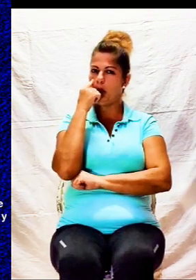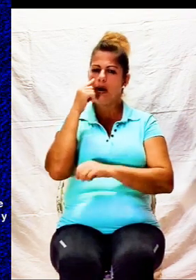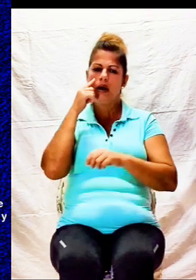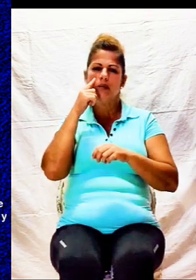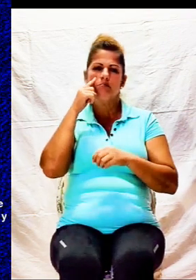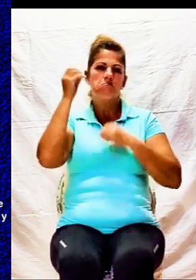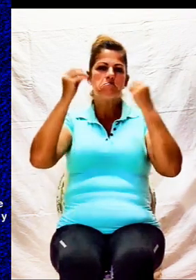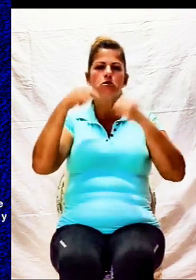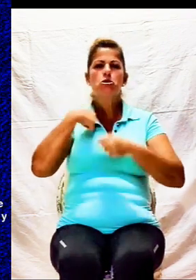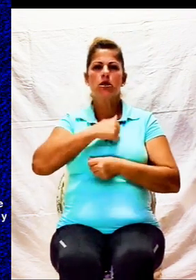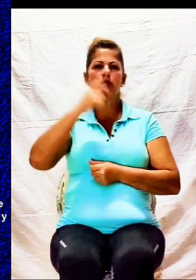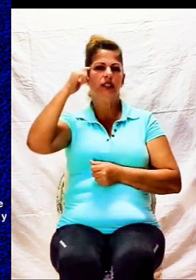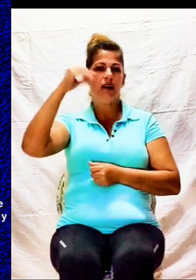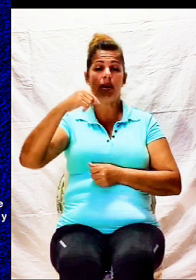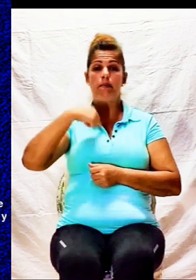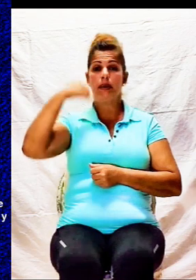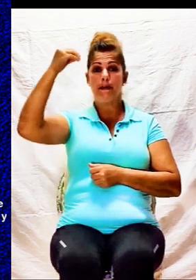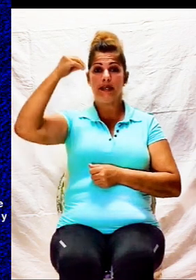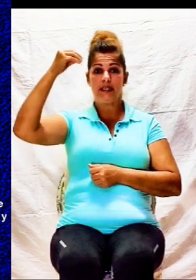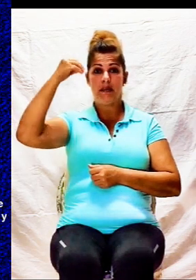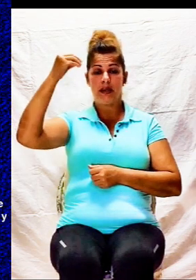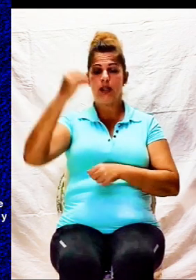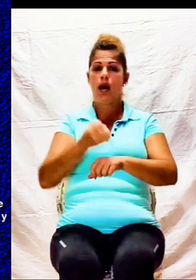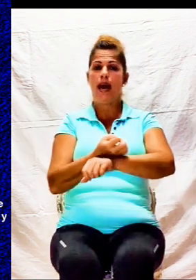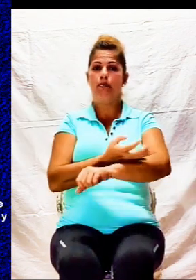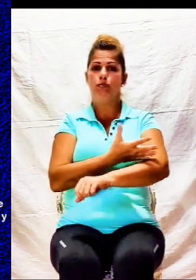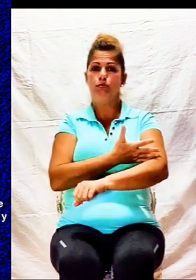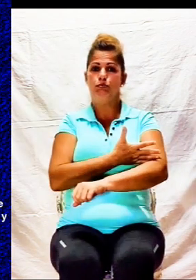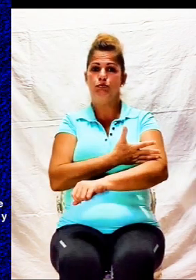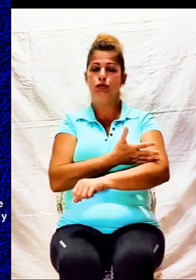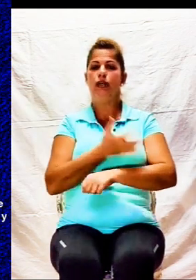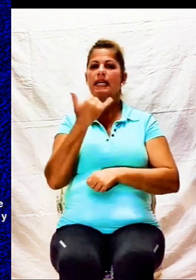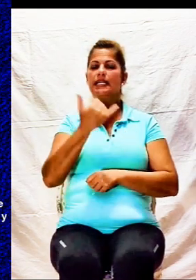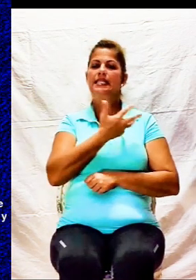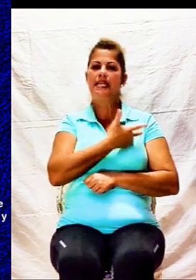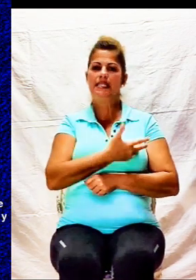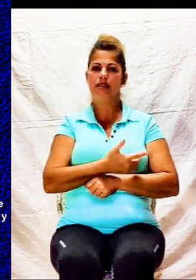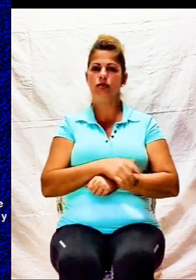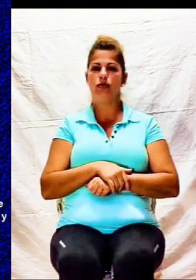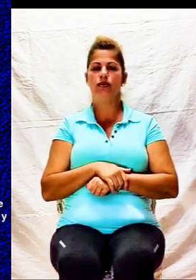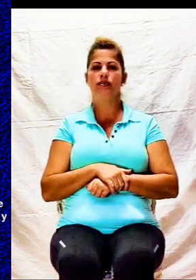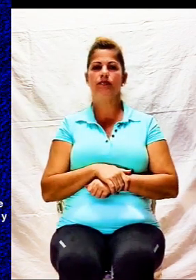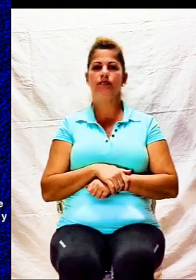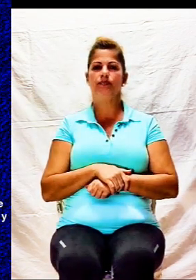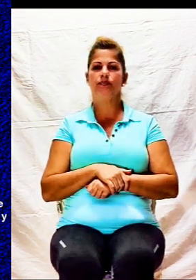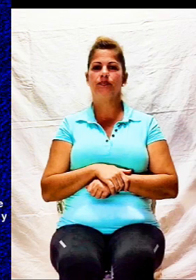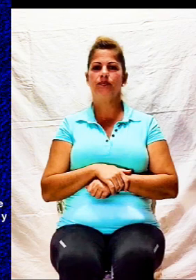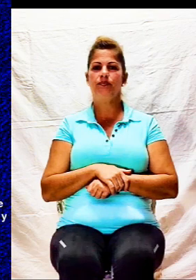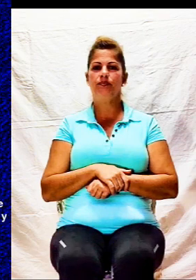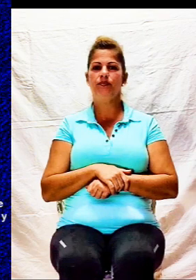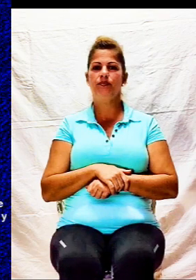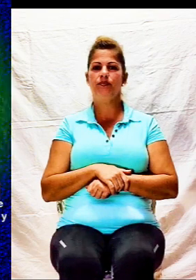Observo con amabilidad y curiosidad mis pensamientos, emociones y sensaciones.